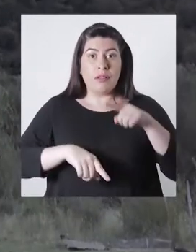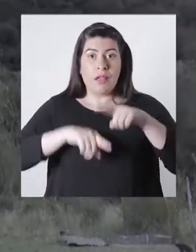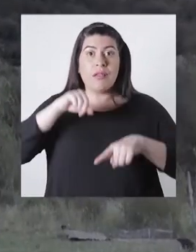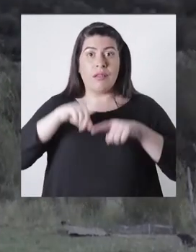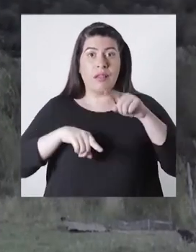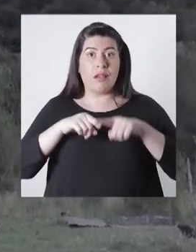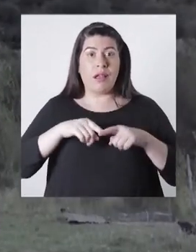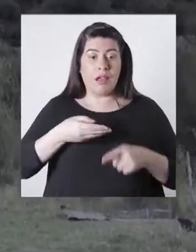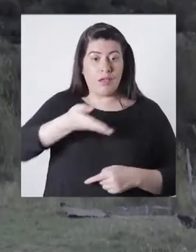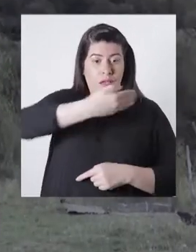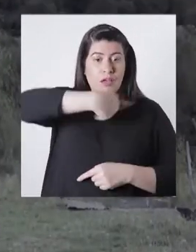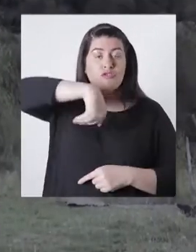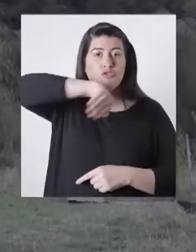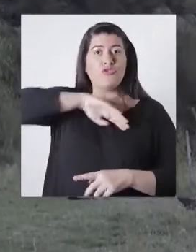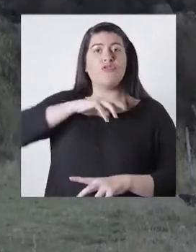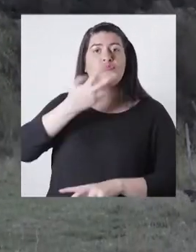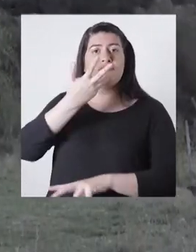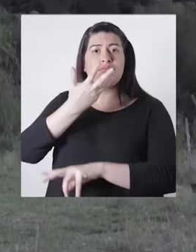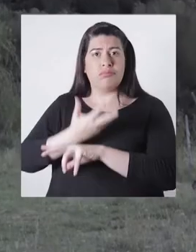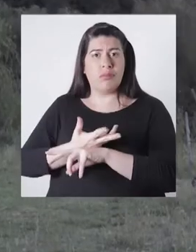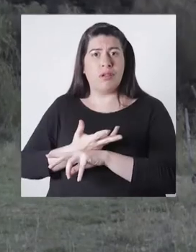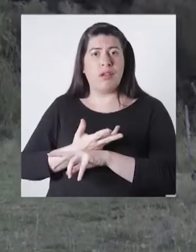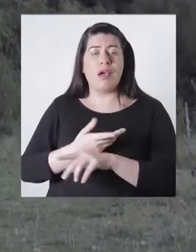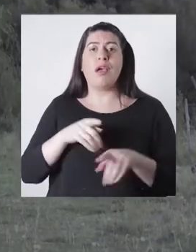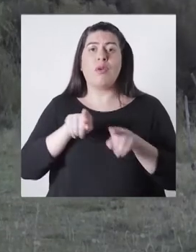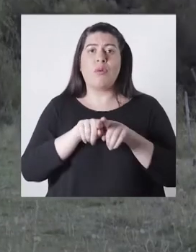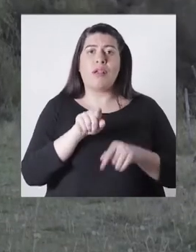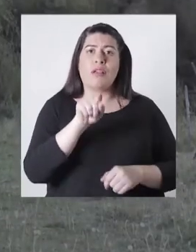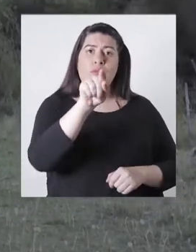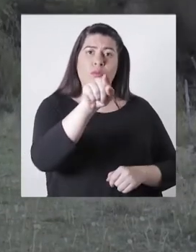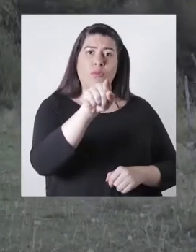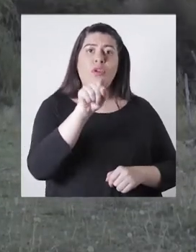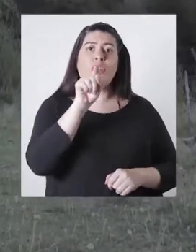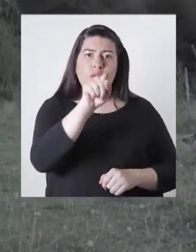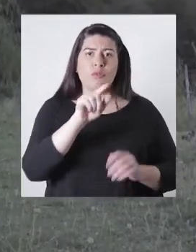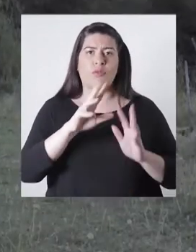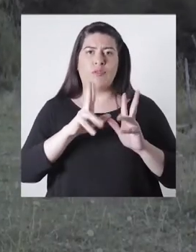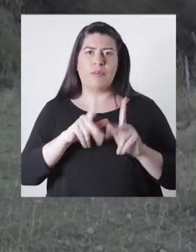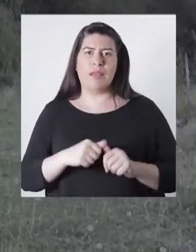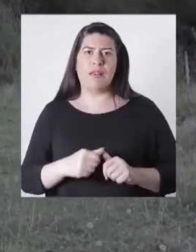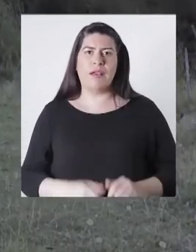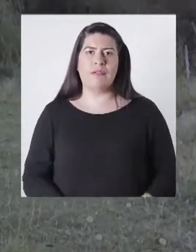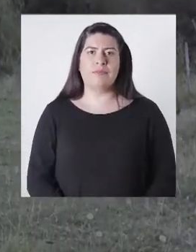Huelo tabachi mapu kimun. Tami ucheike.